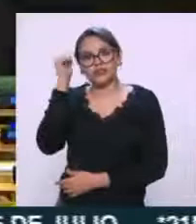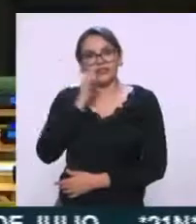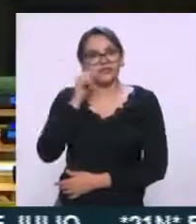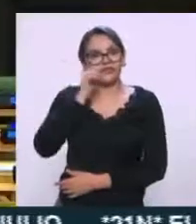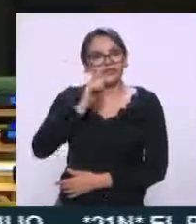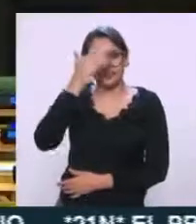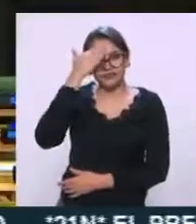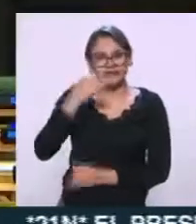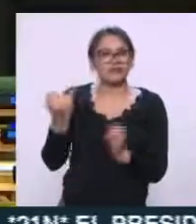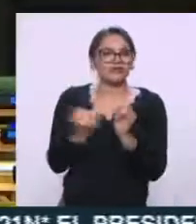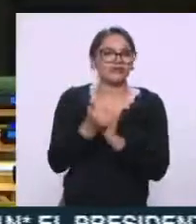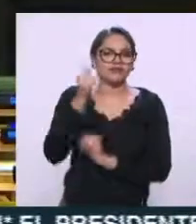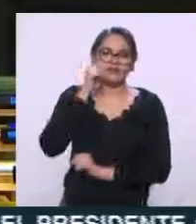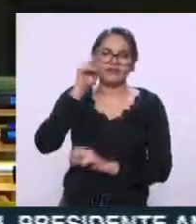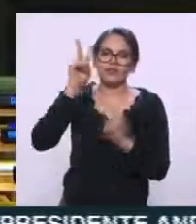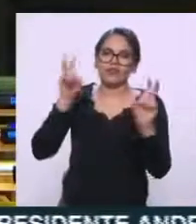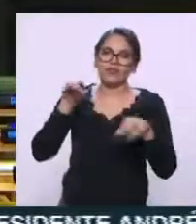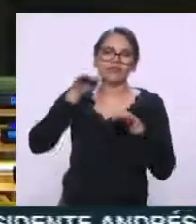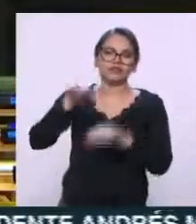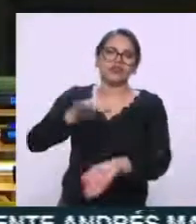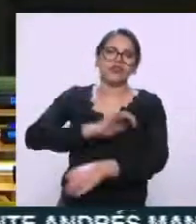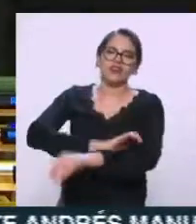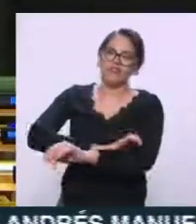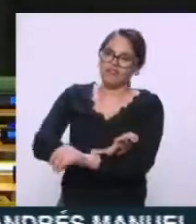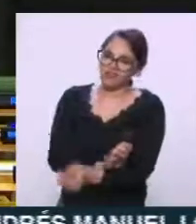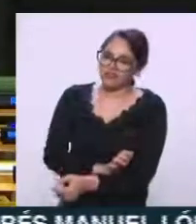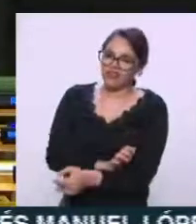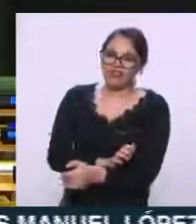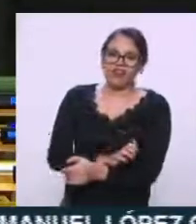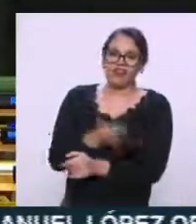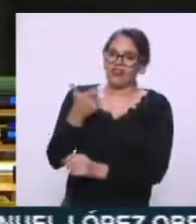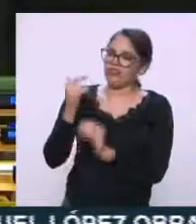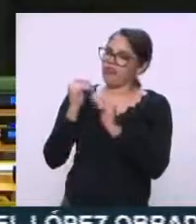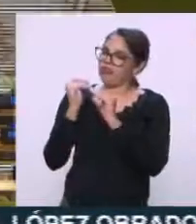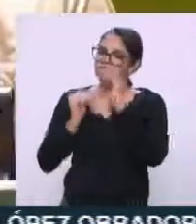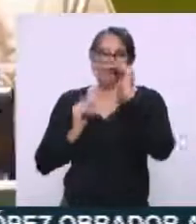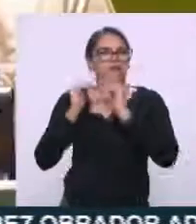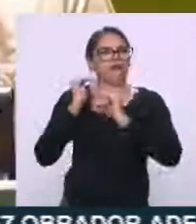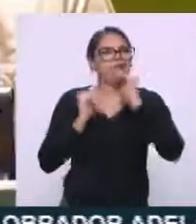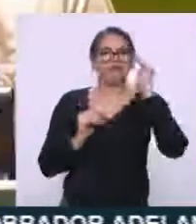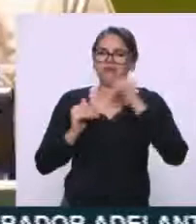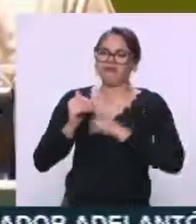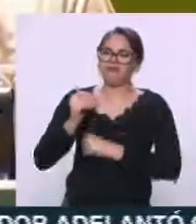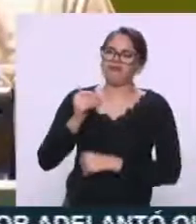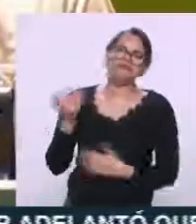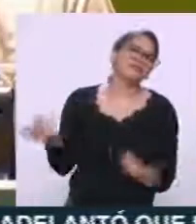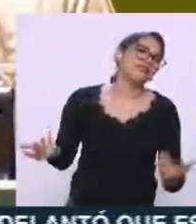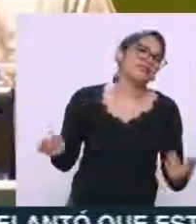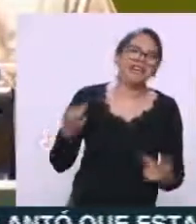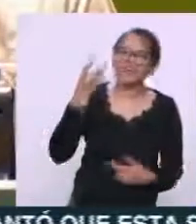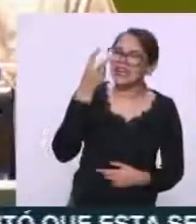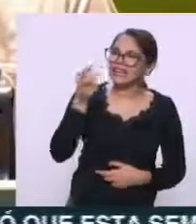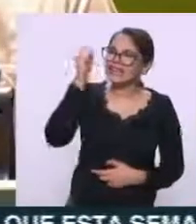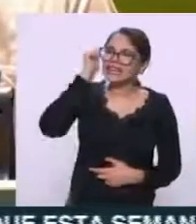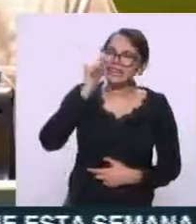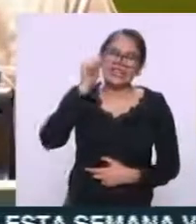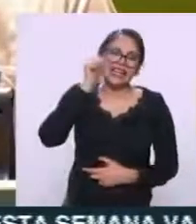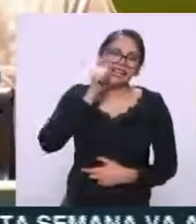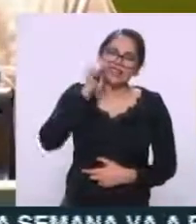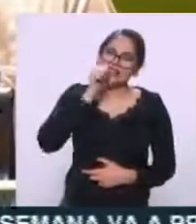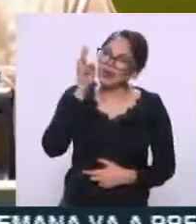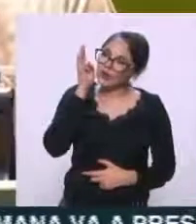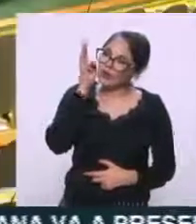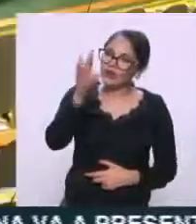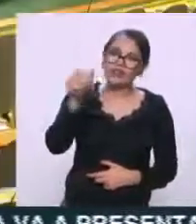del racismo y la desigualdad económica. Todas estas son cuestiones que eventualmente van a rebotar en